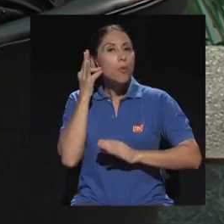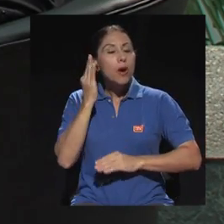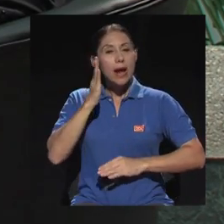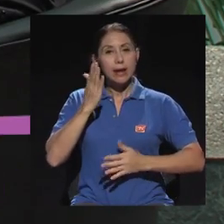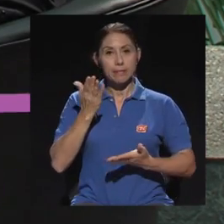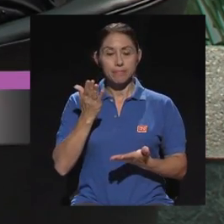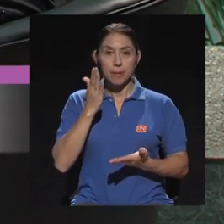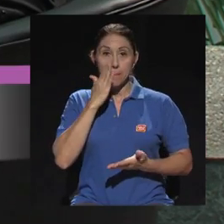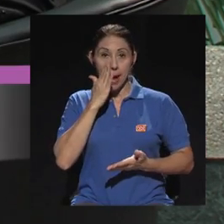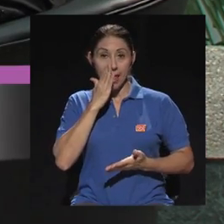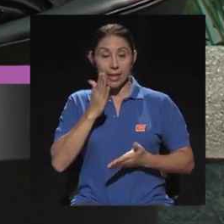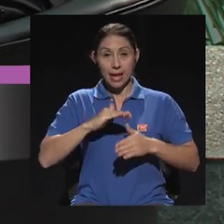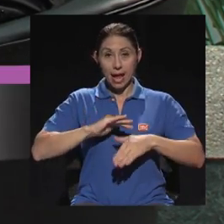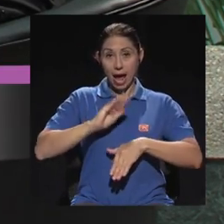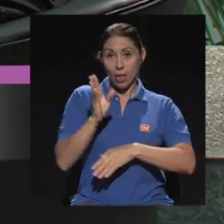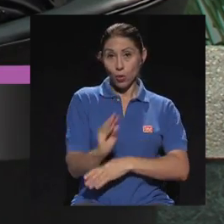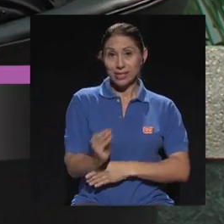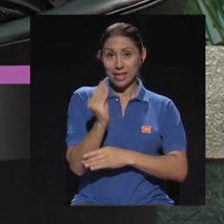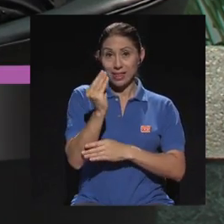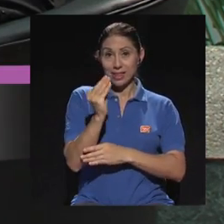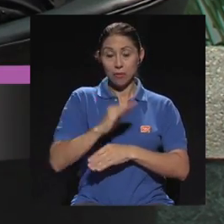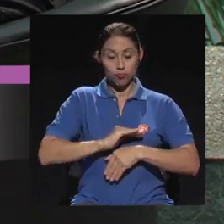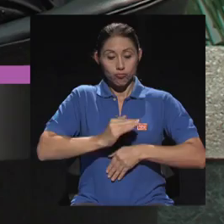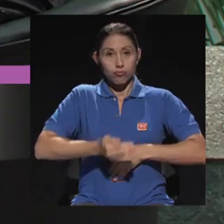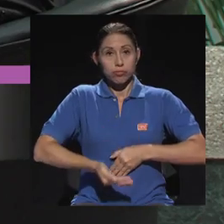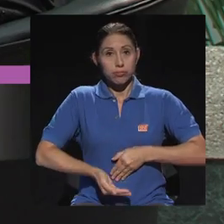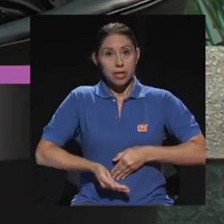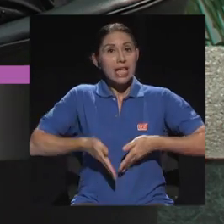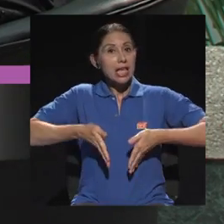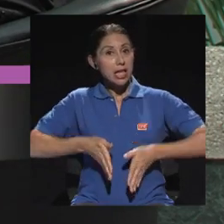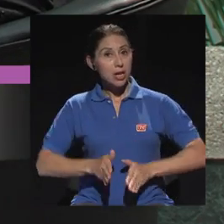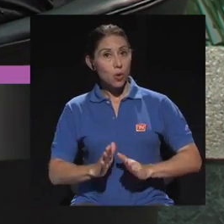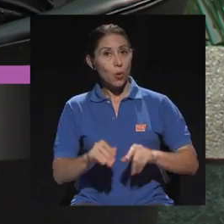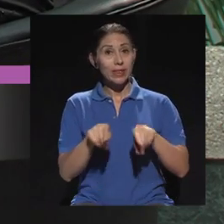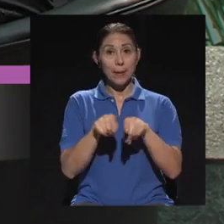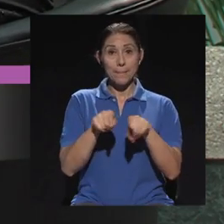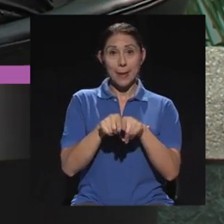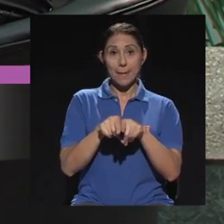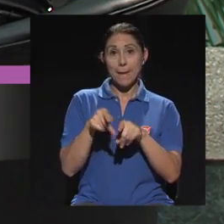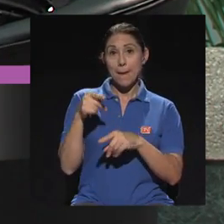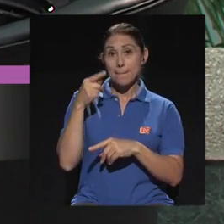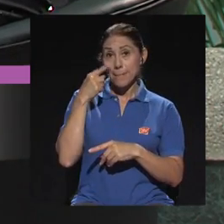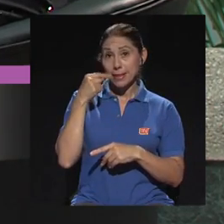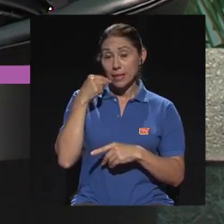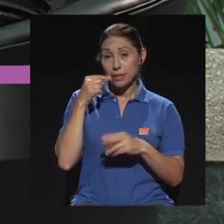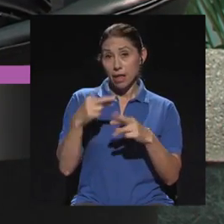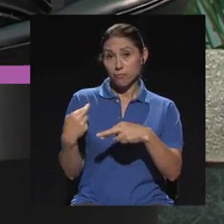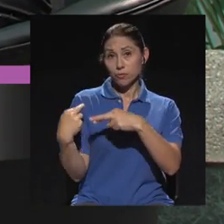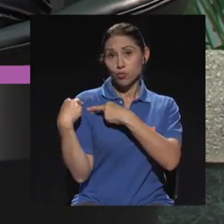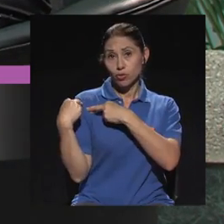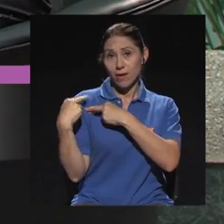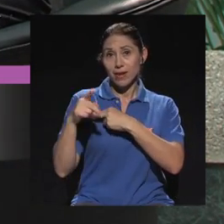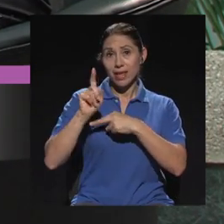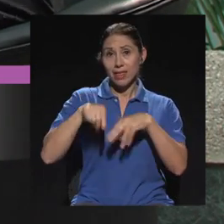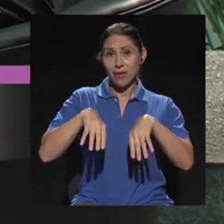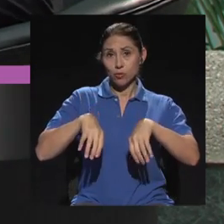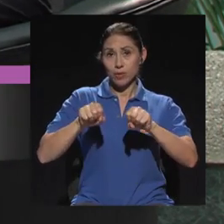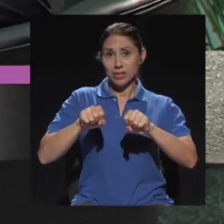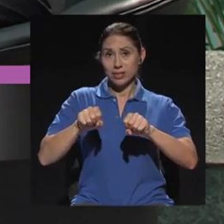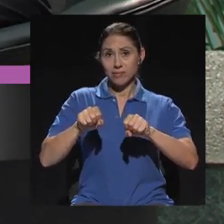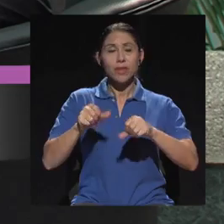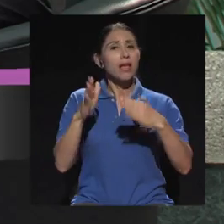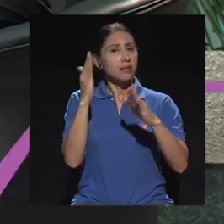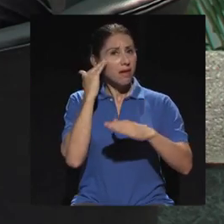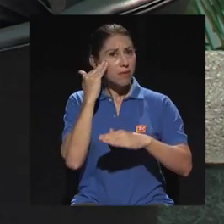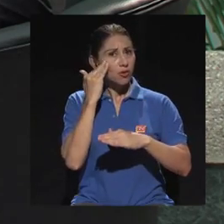la madre adolescente y su hijo, y también esta paternidad responsable que se debe de asumir. Para nadie es un secreto que nuestros